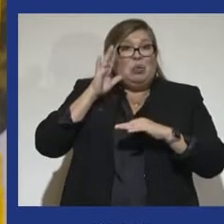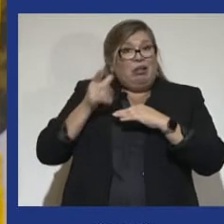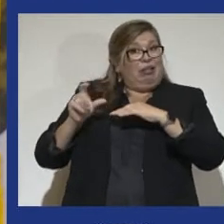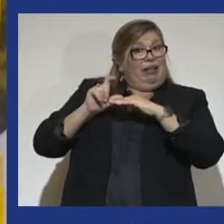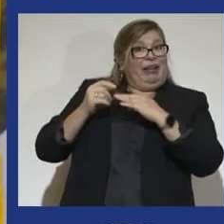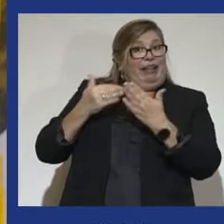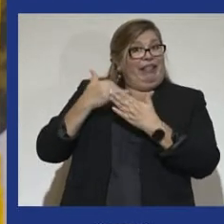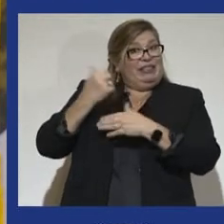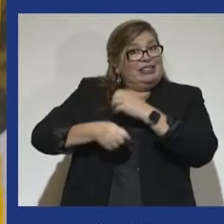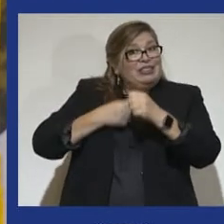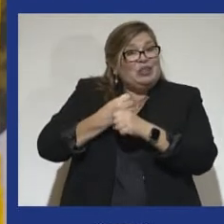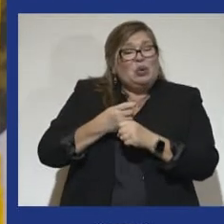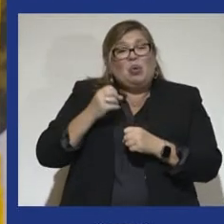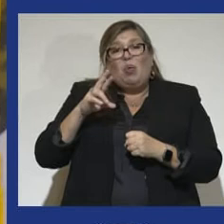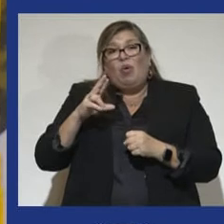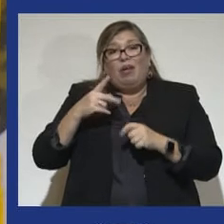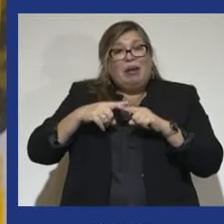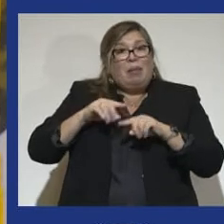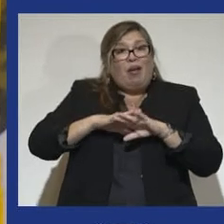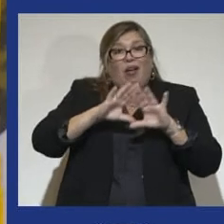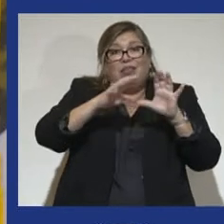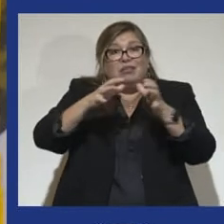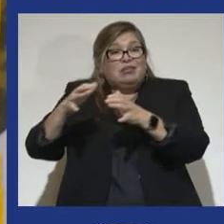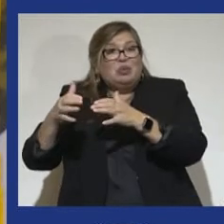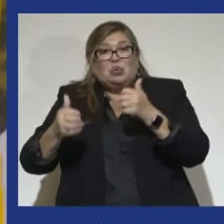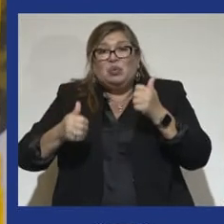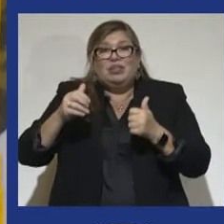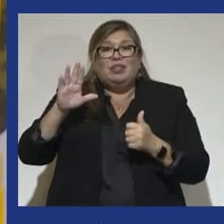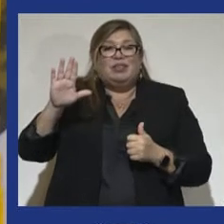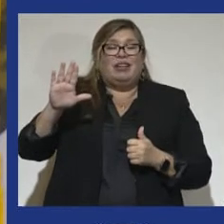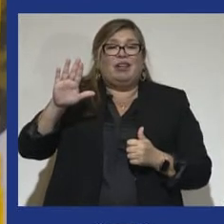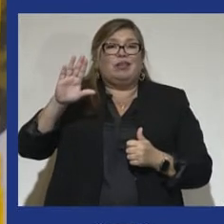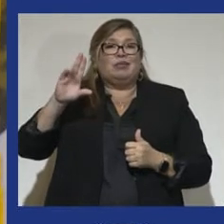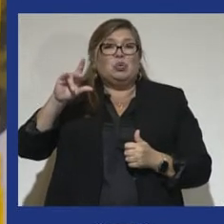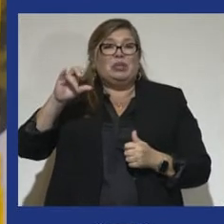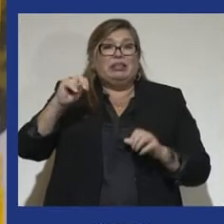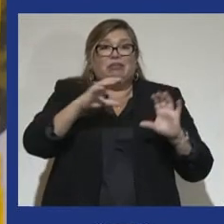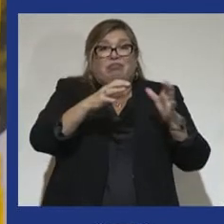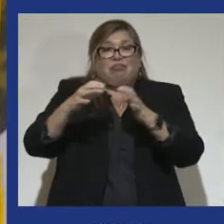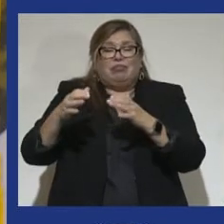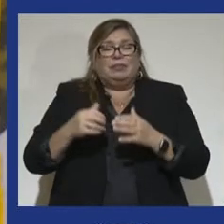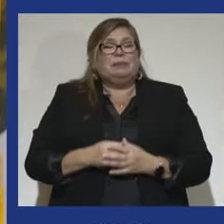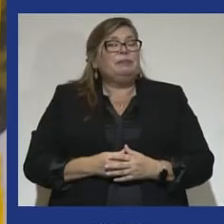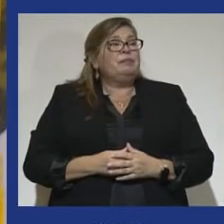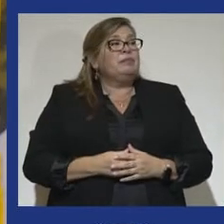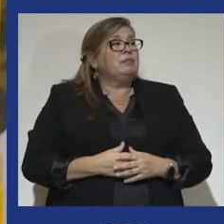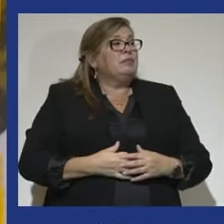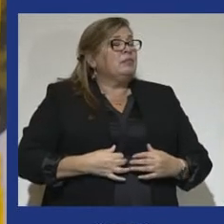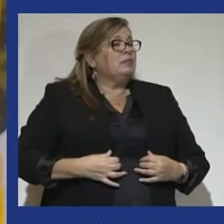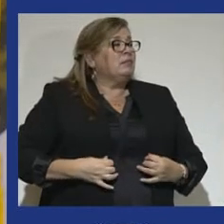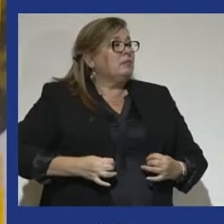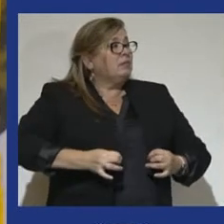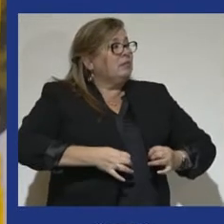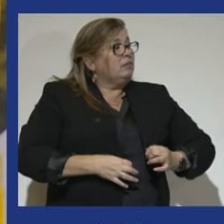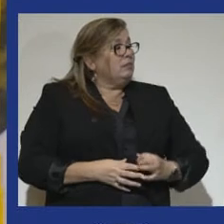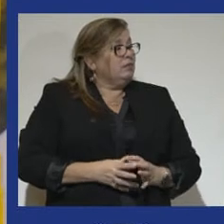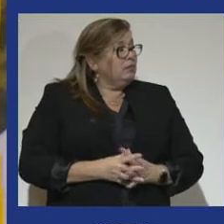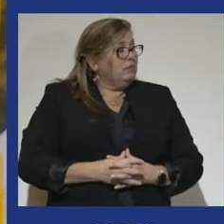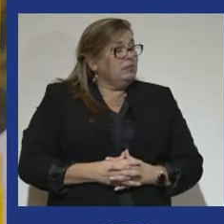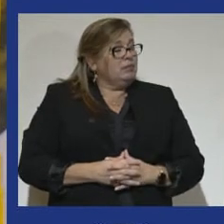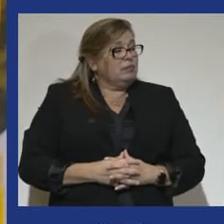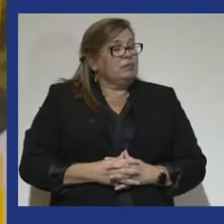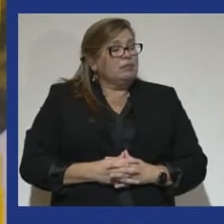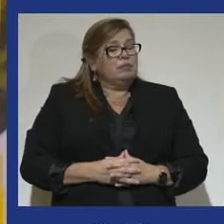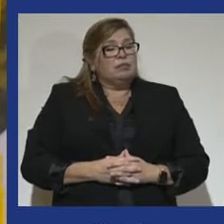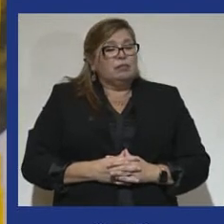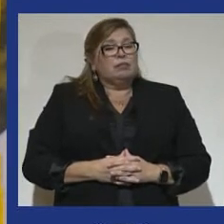que depende de cada uno de las unidades y prioridades tenemos una declaración